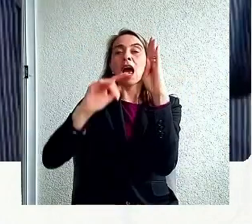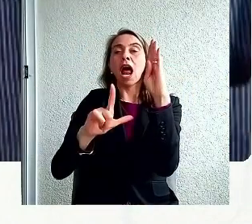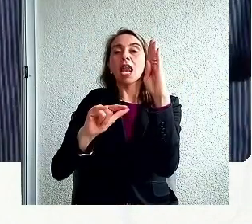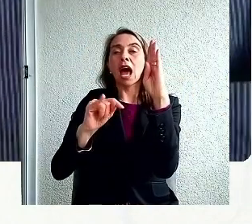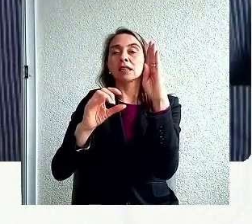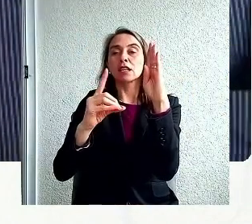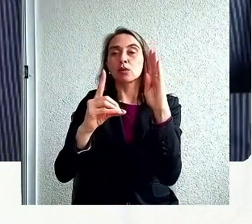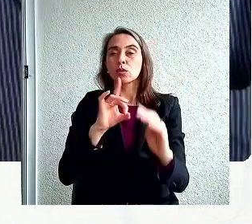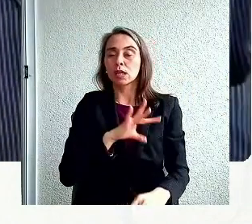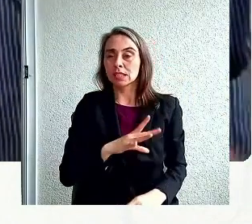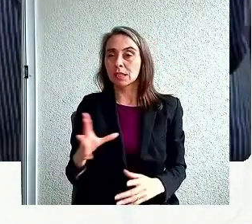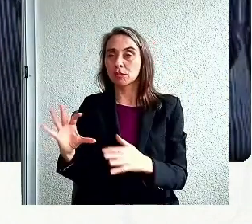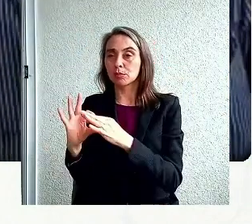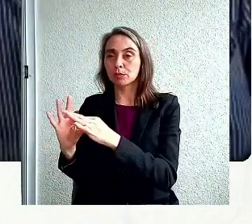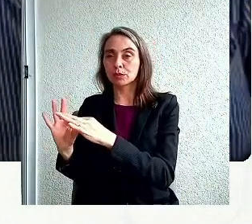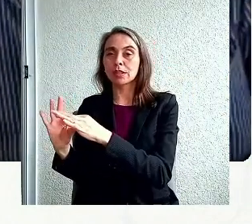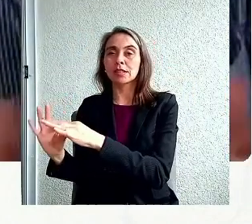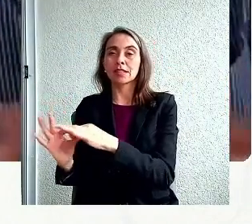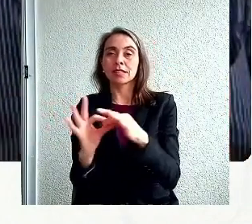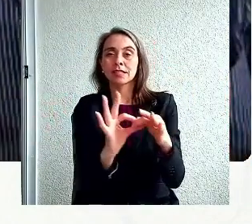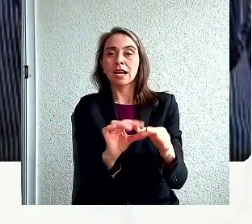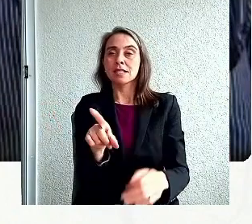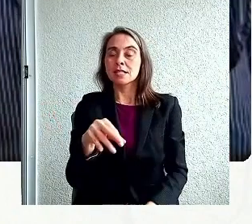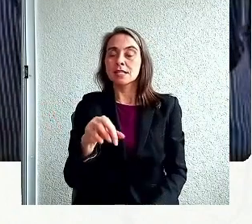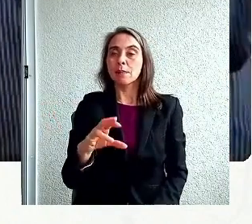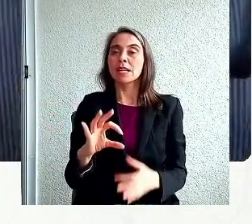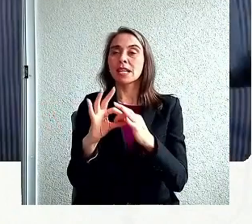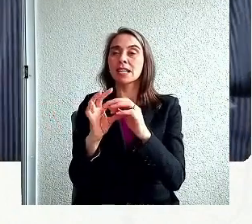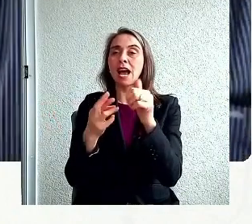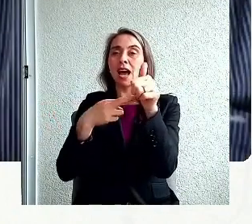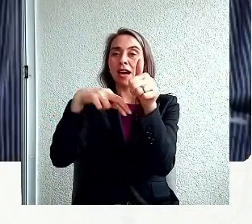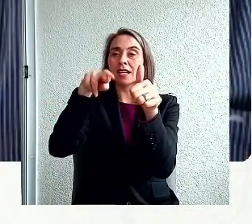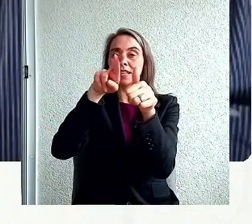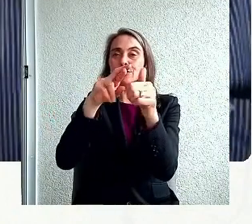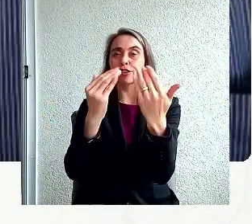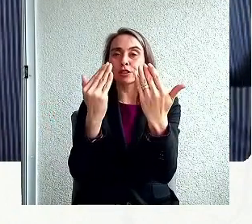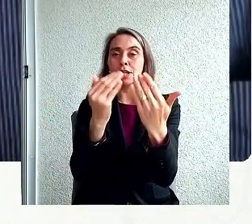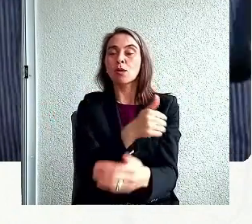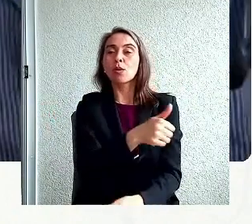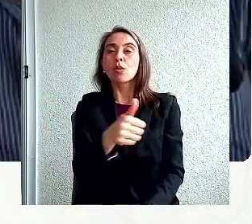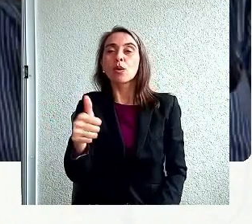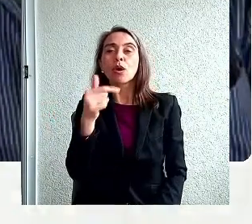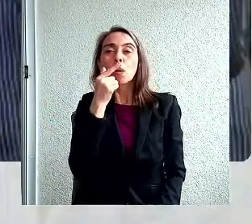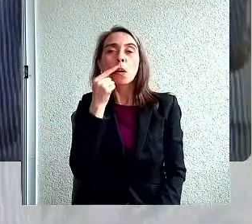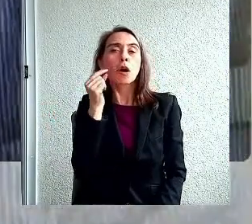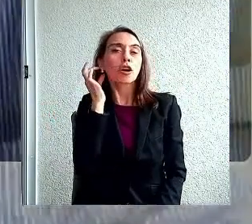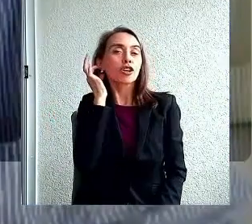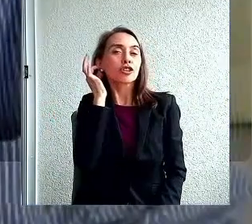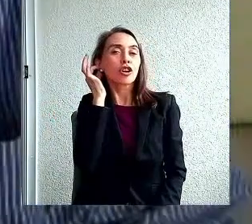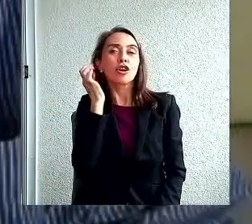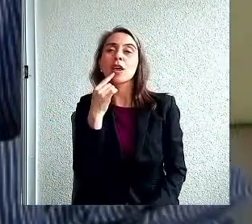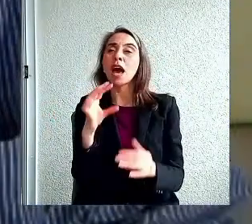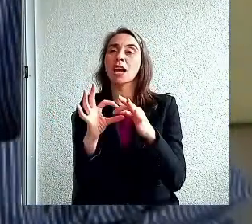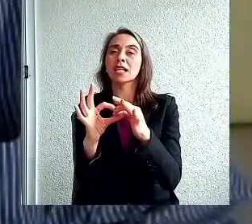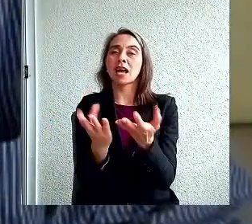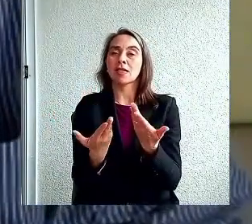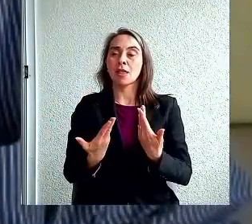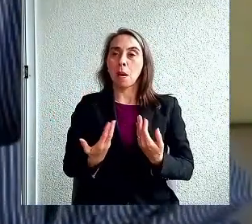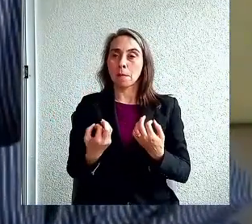y saludo a todos y todas. Agradecido por la oportunidad de poder compartir estas experiencias.